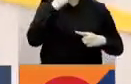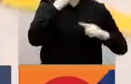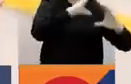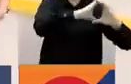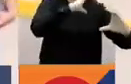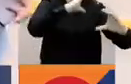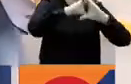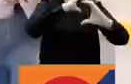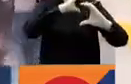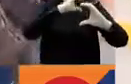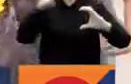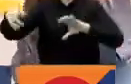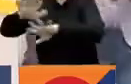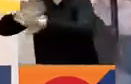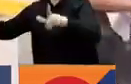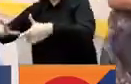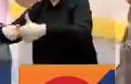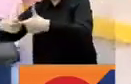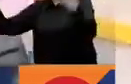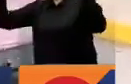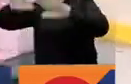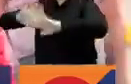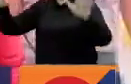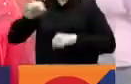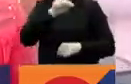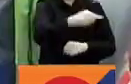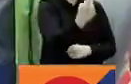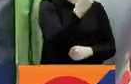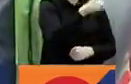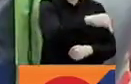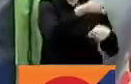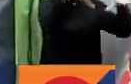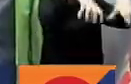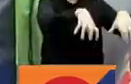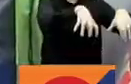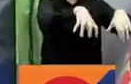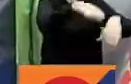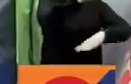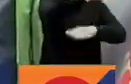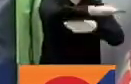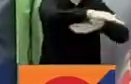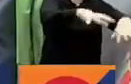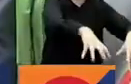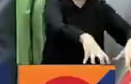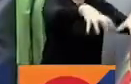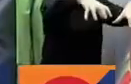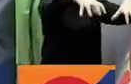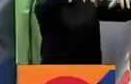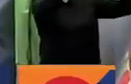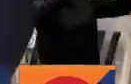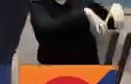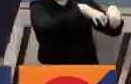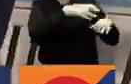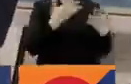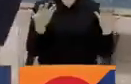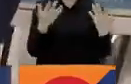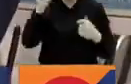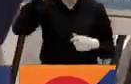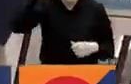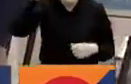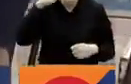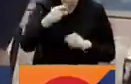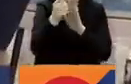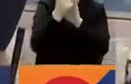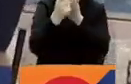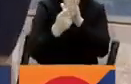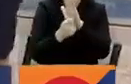espera que en horas de la tarde estos sean retirados. Recordemos que una de las medidas del gobierno colombiano en el paso fronterizo